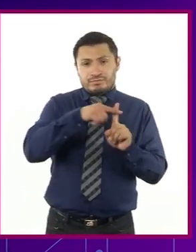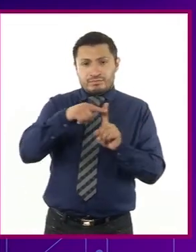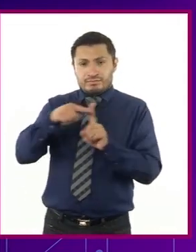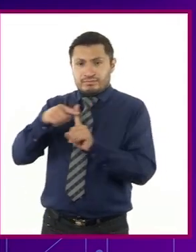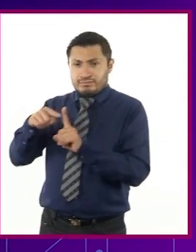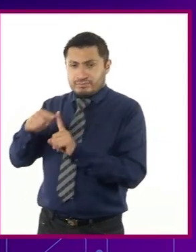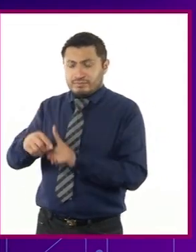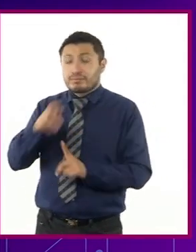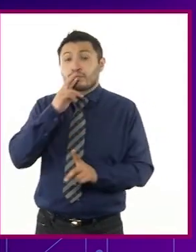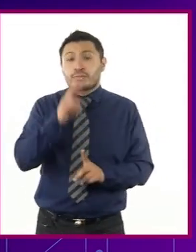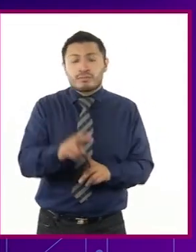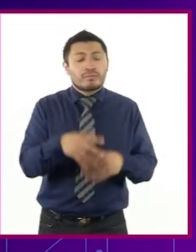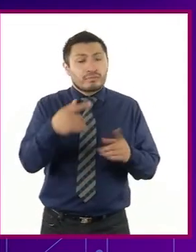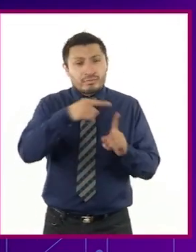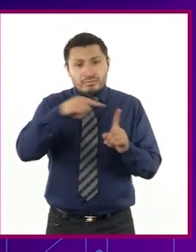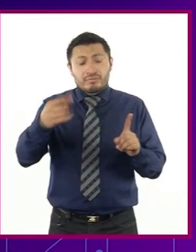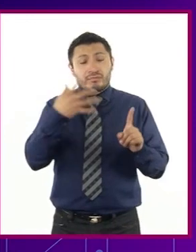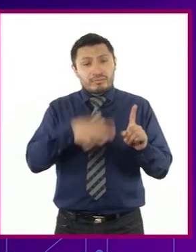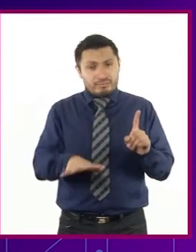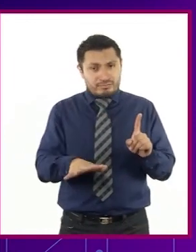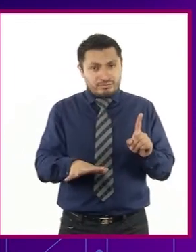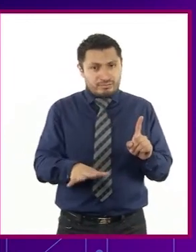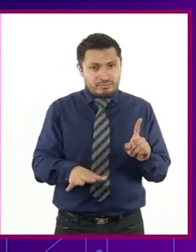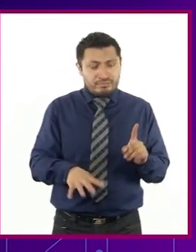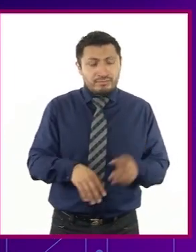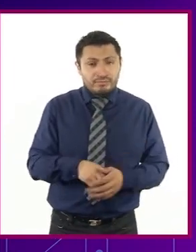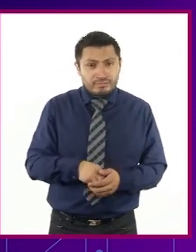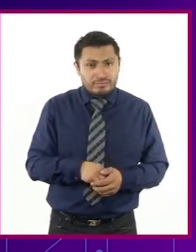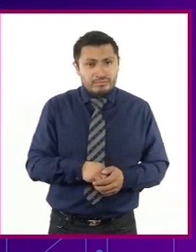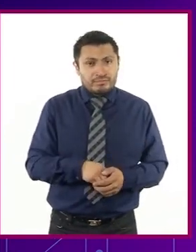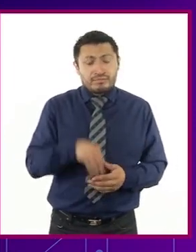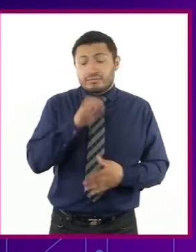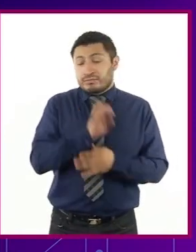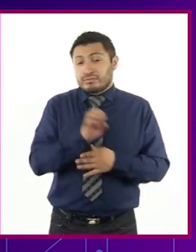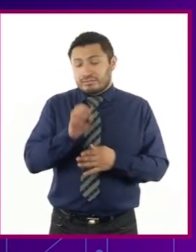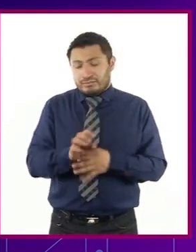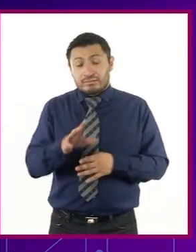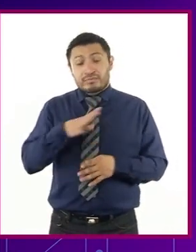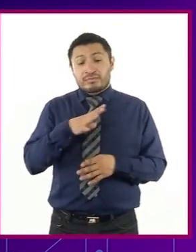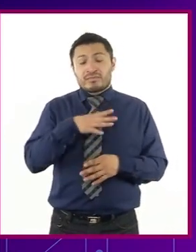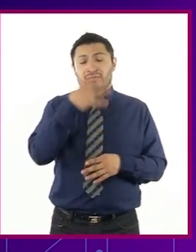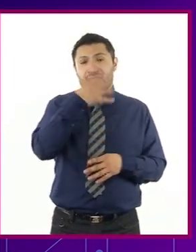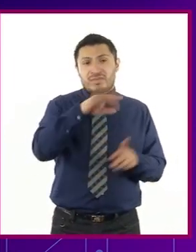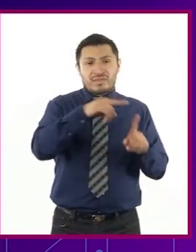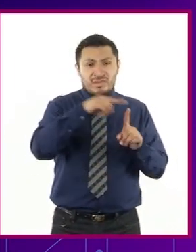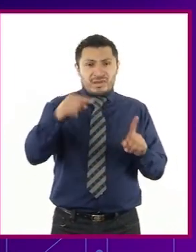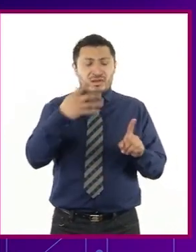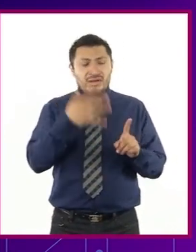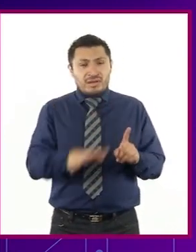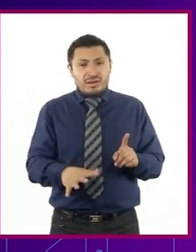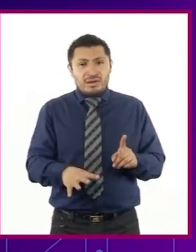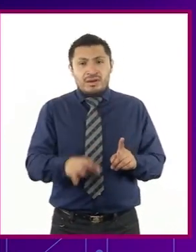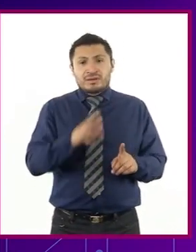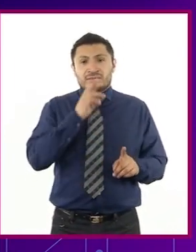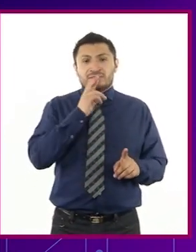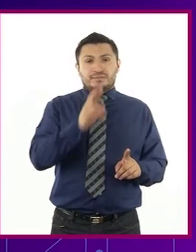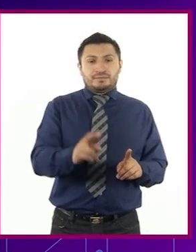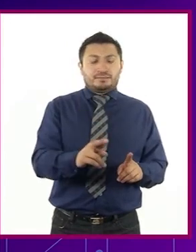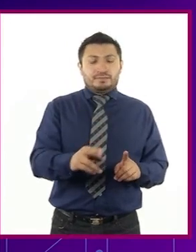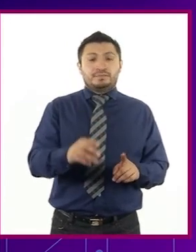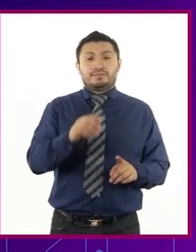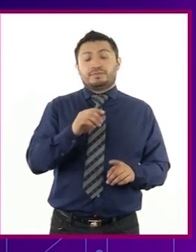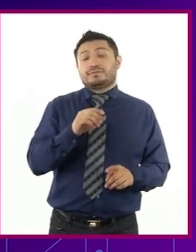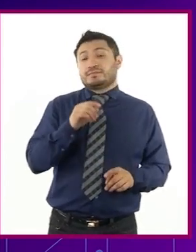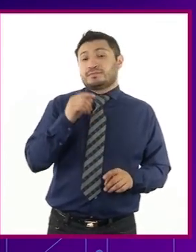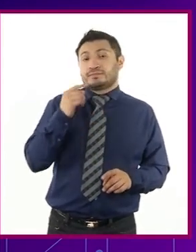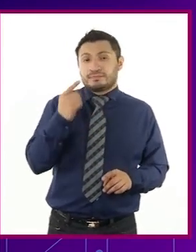distancias y el resultado se divide entre 10, de tal manera que se obtiene la división de 10 entre 10. Se resuelve y el cociente